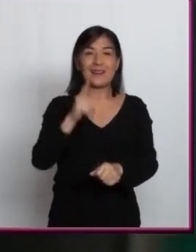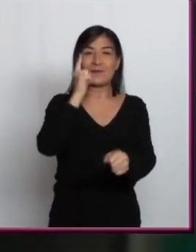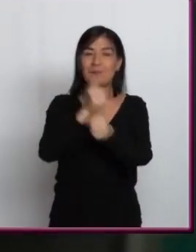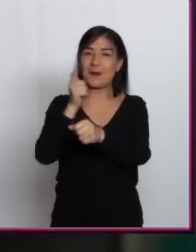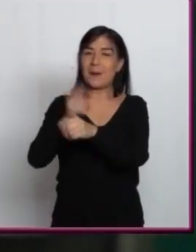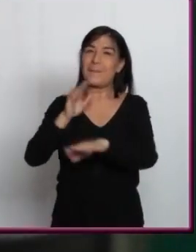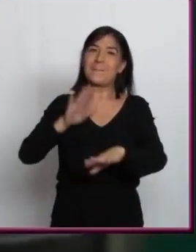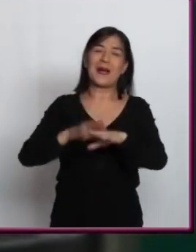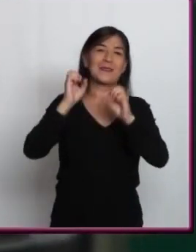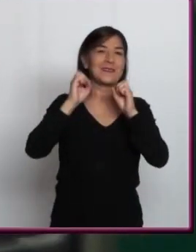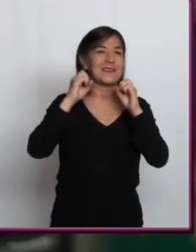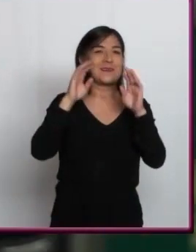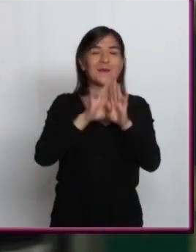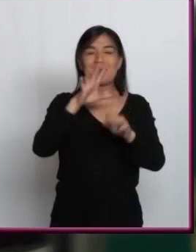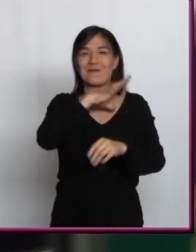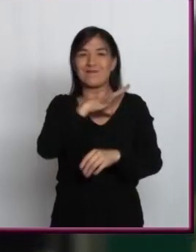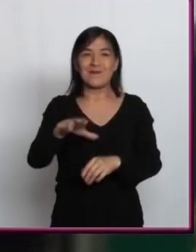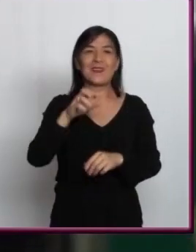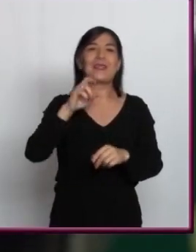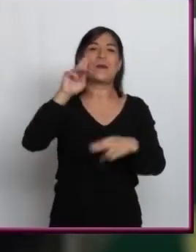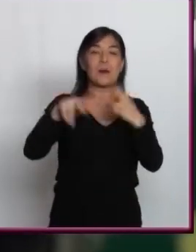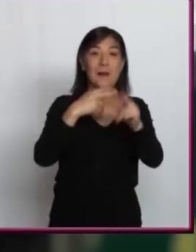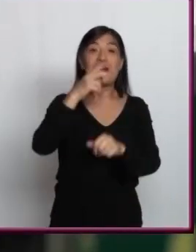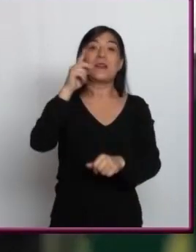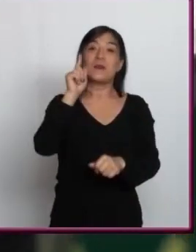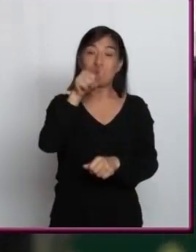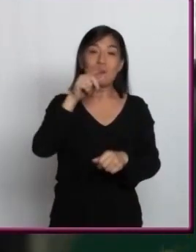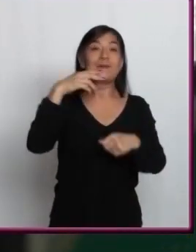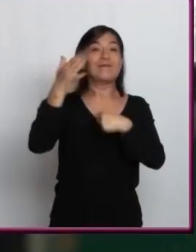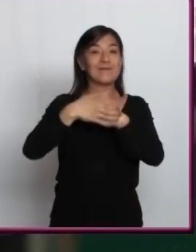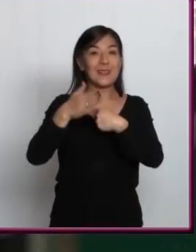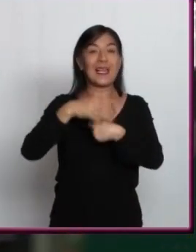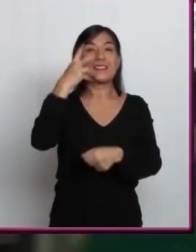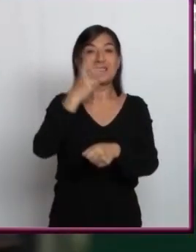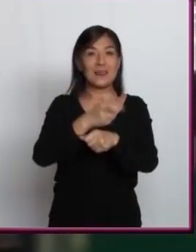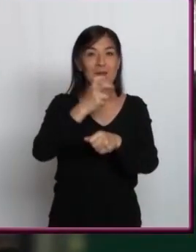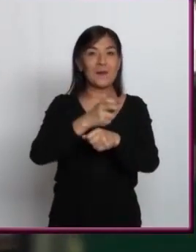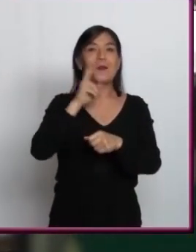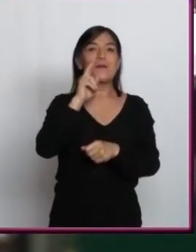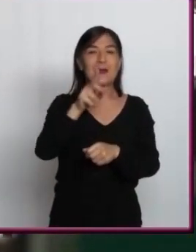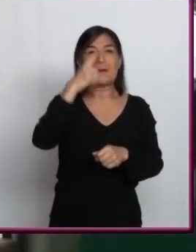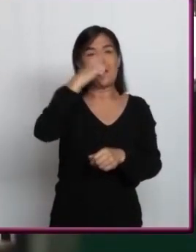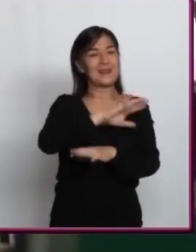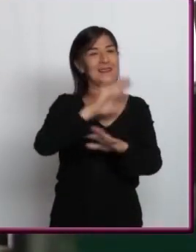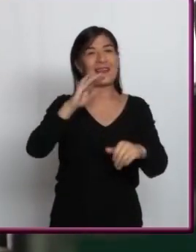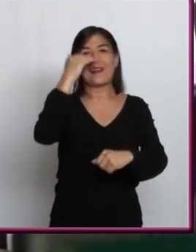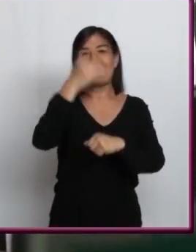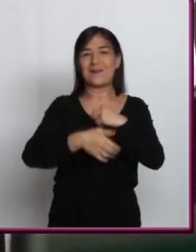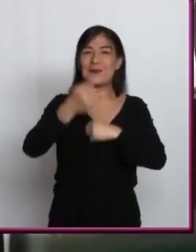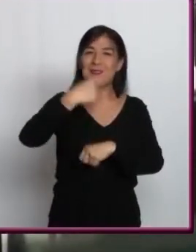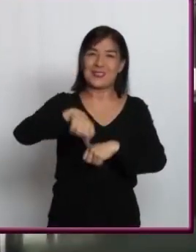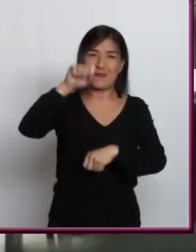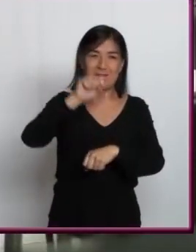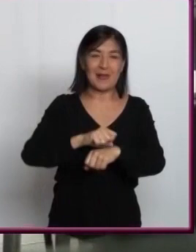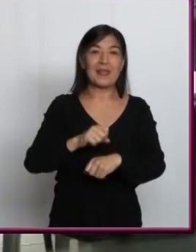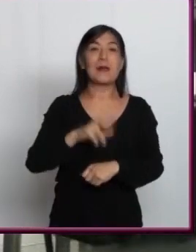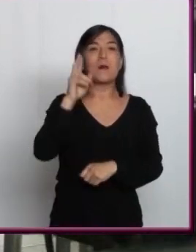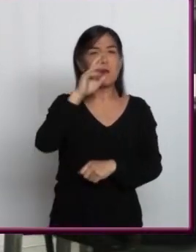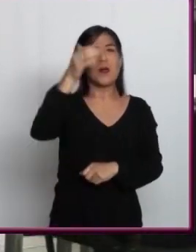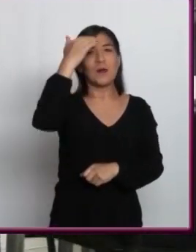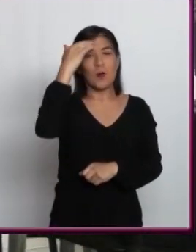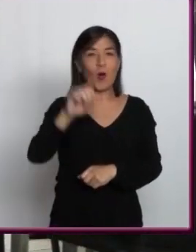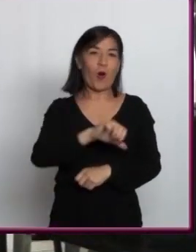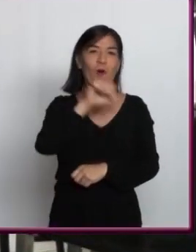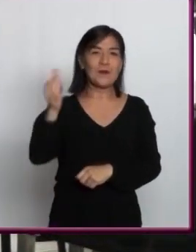asombrosos del universo. No se pierdan la segunda parte que tenemos reservada para cerrar con broche de oro la semana y donde conoceremos